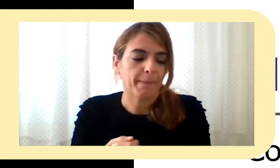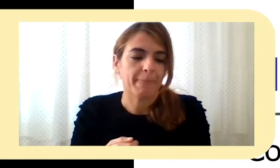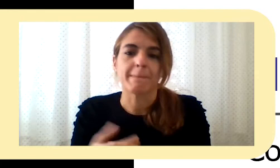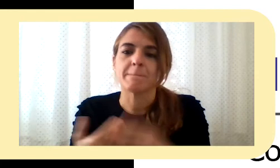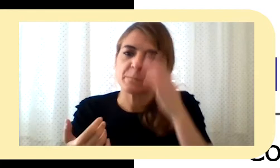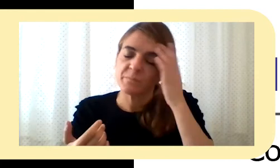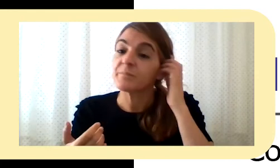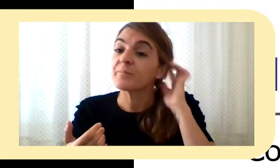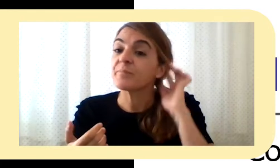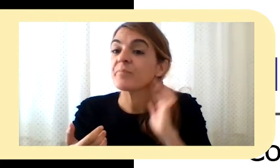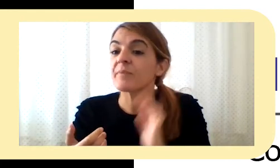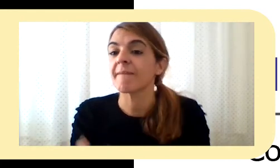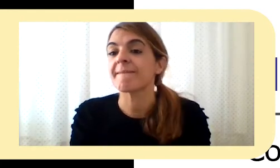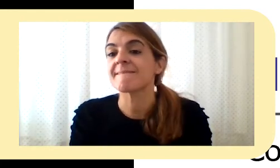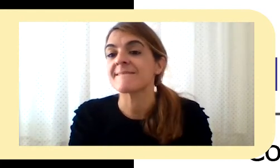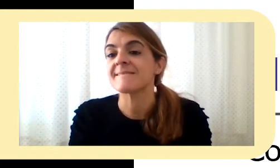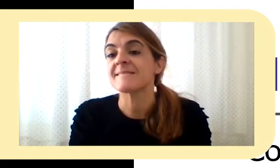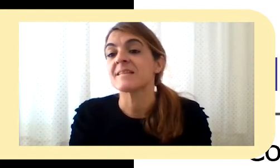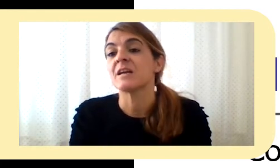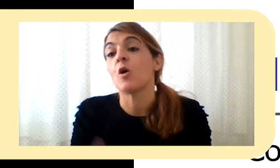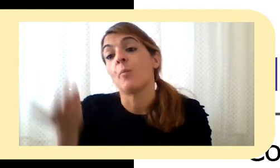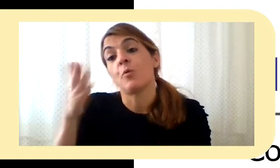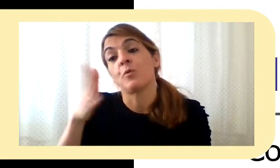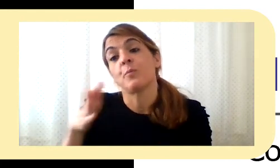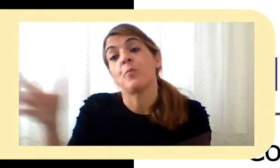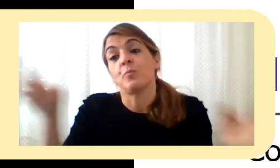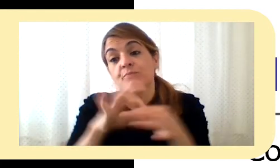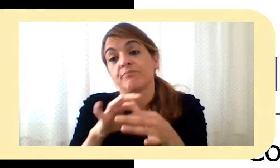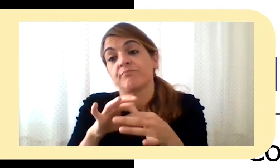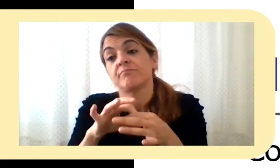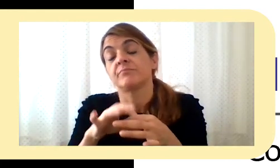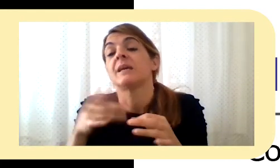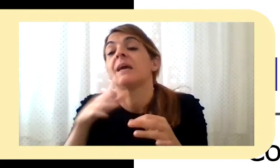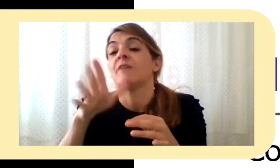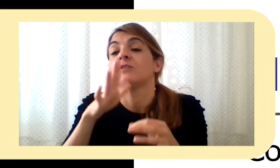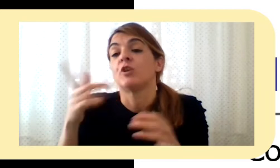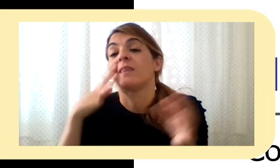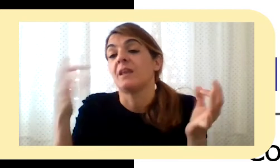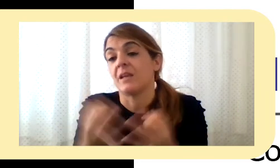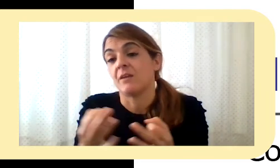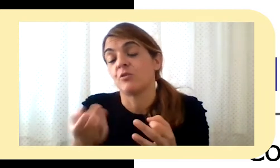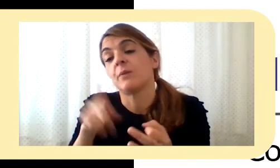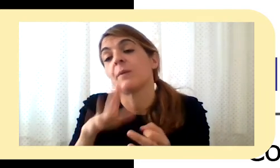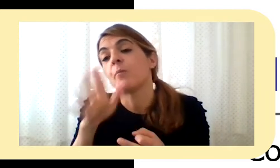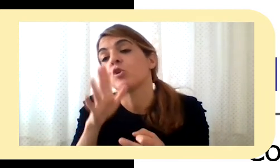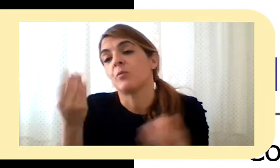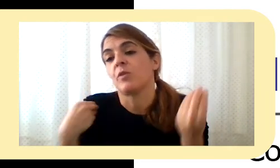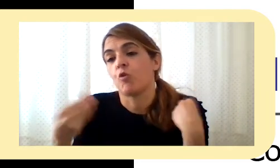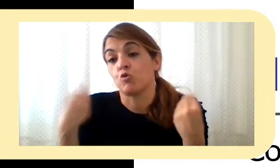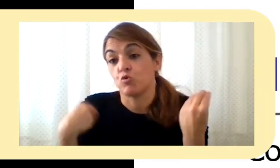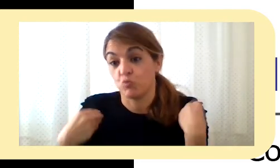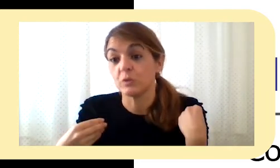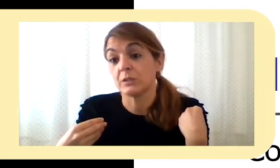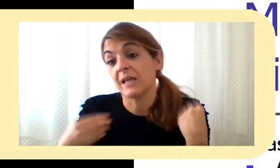morbilidad diferencial sería el conjunto de patologías, factores de riesgo y motivos de consulta que merecen una atención especial hacia